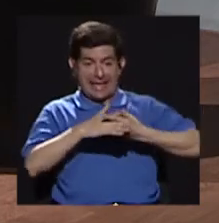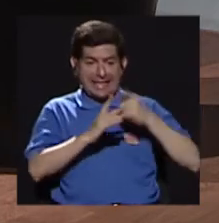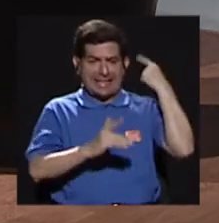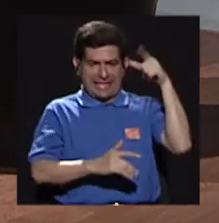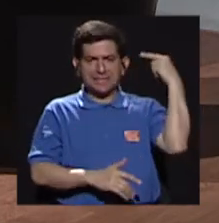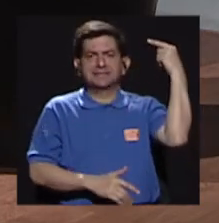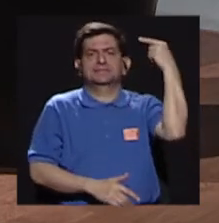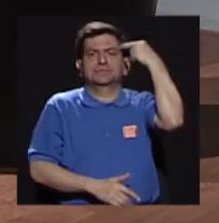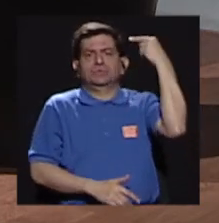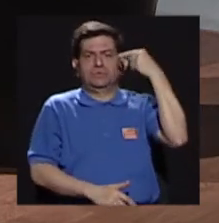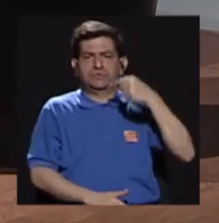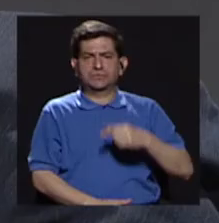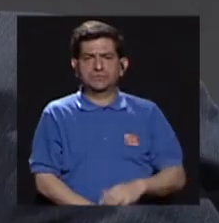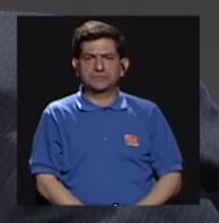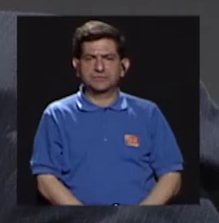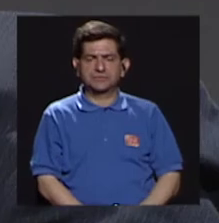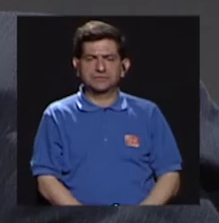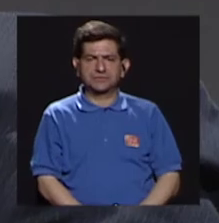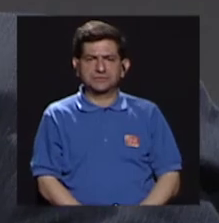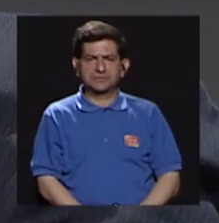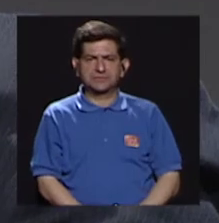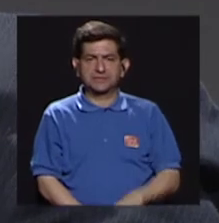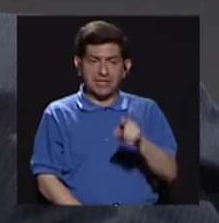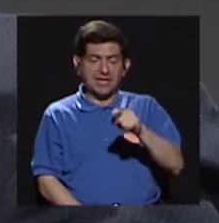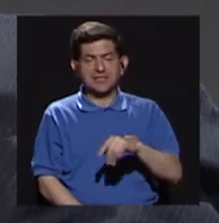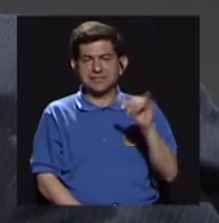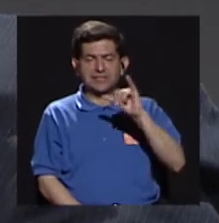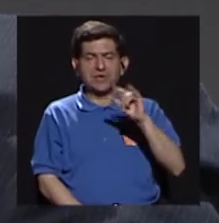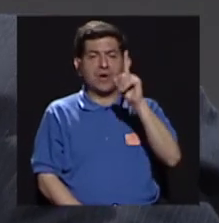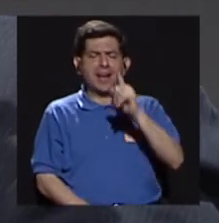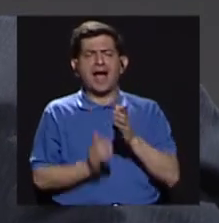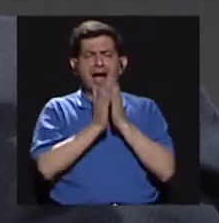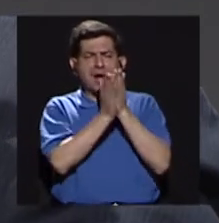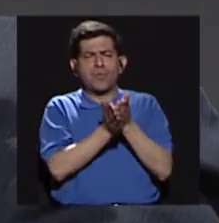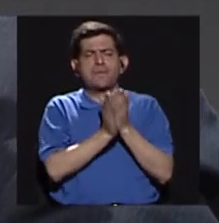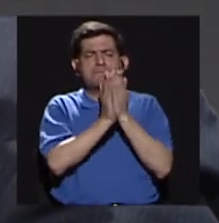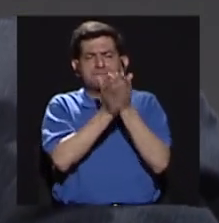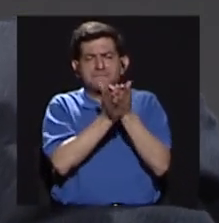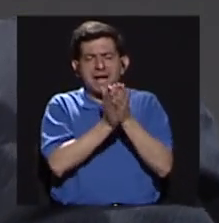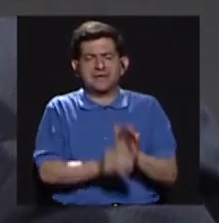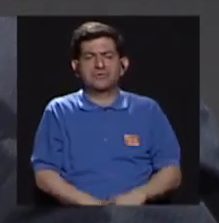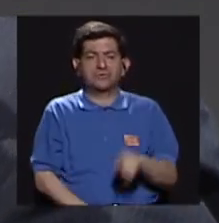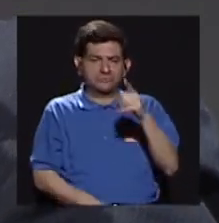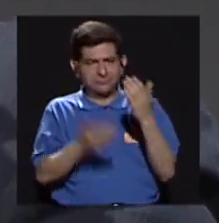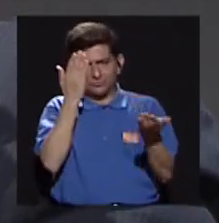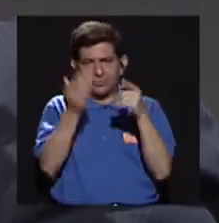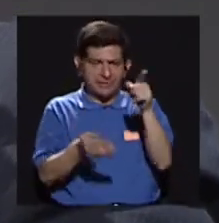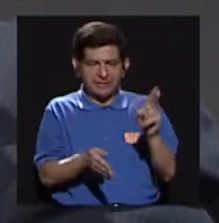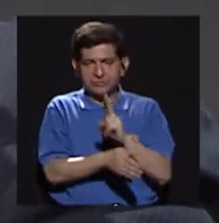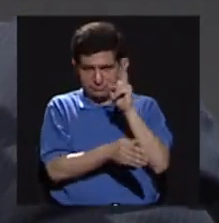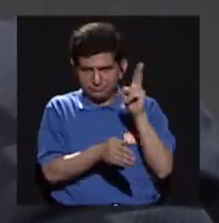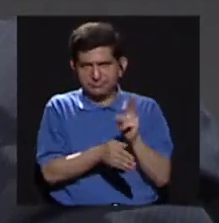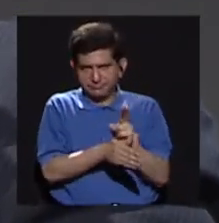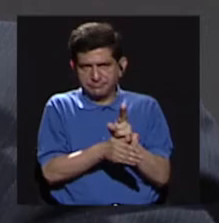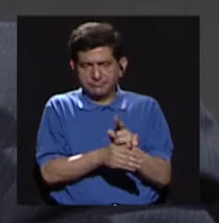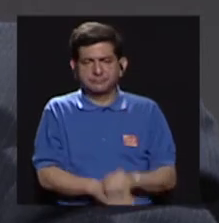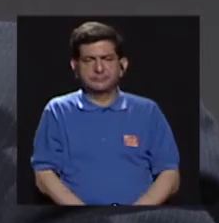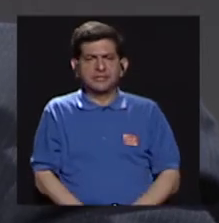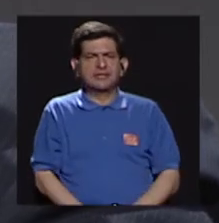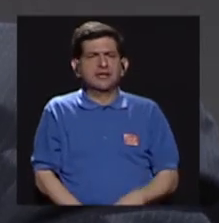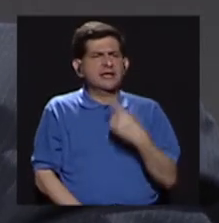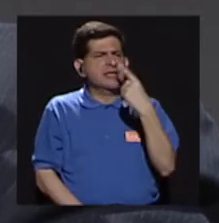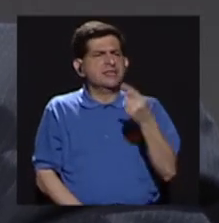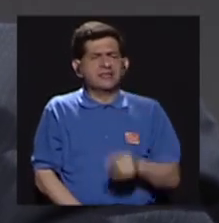gobierno la barca va que fue la metáfora que usó la vela creo